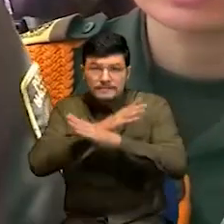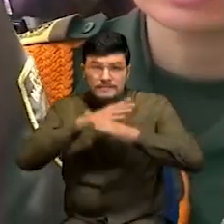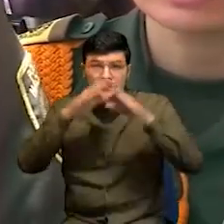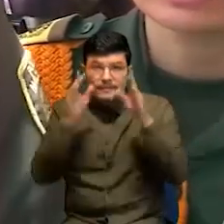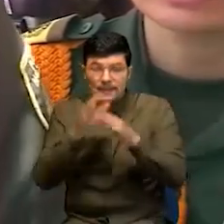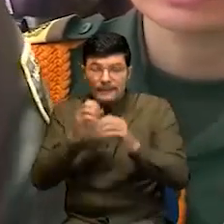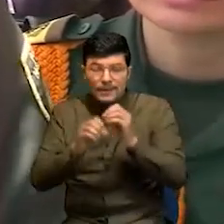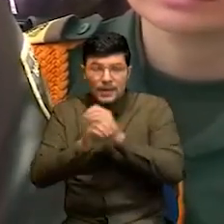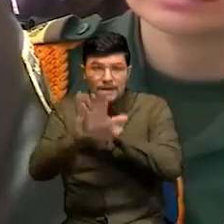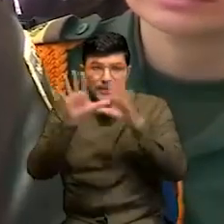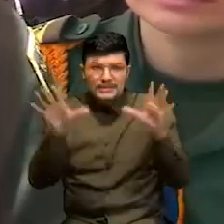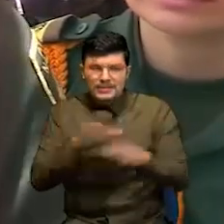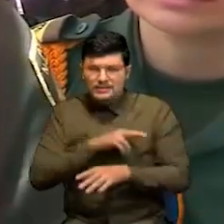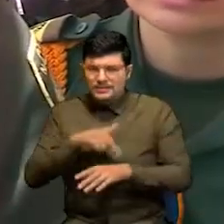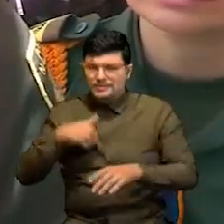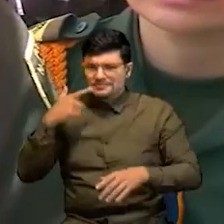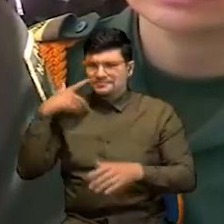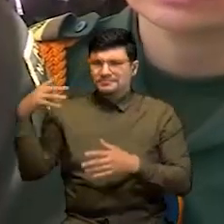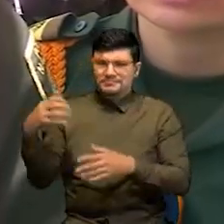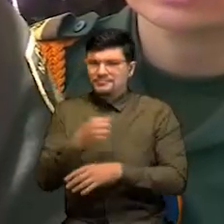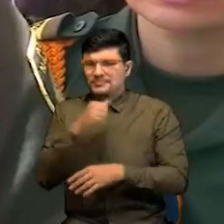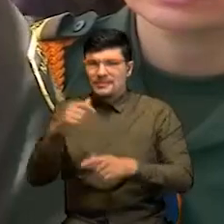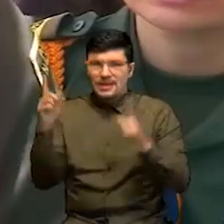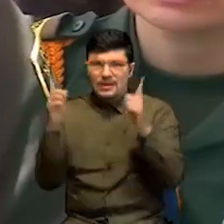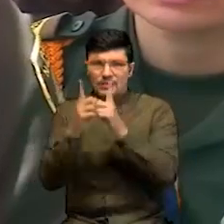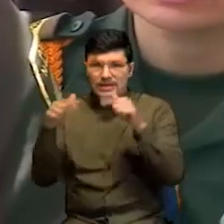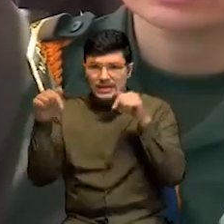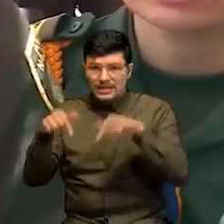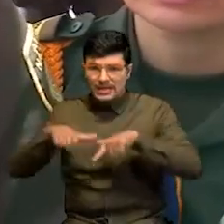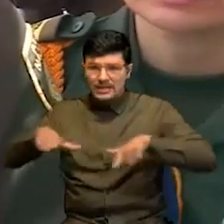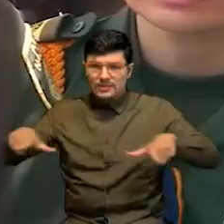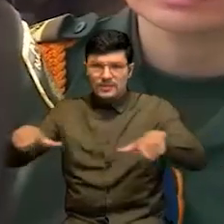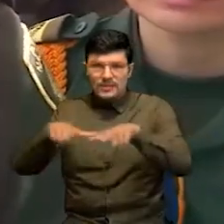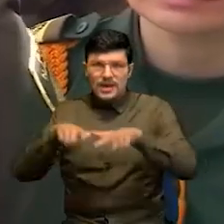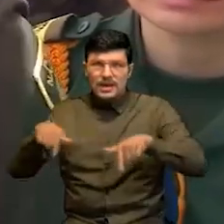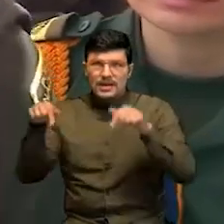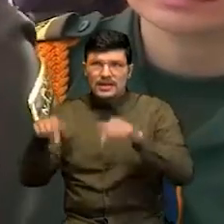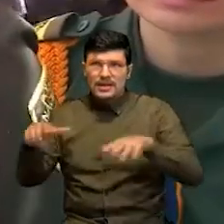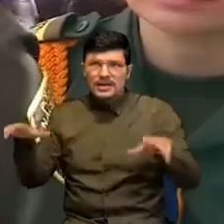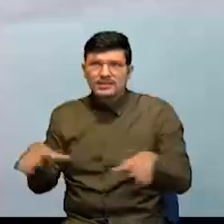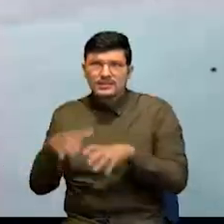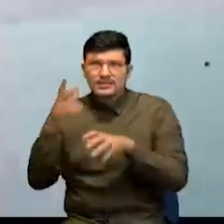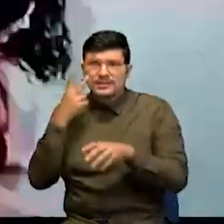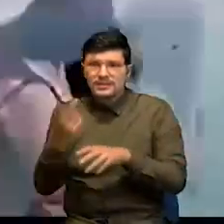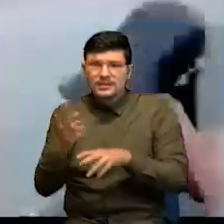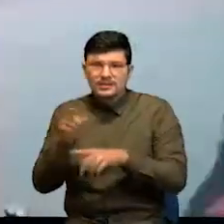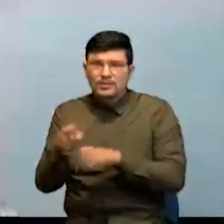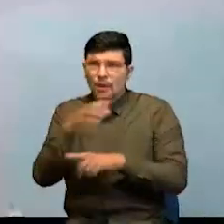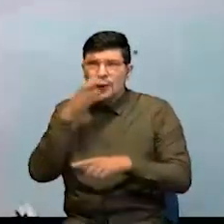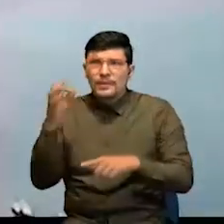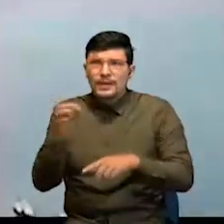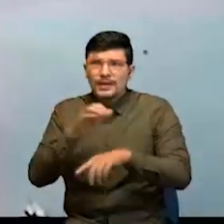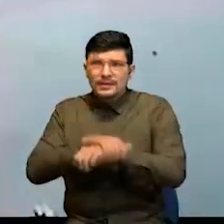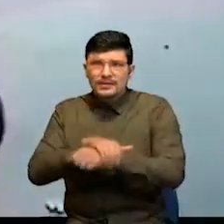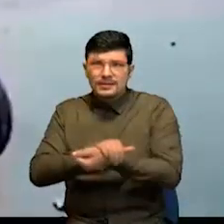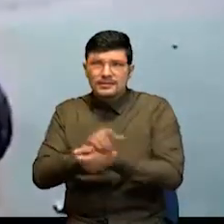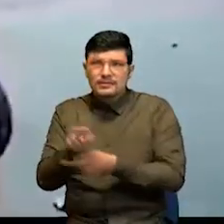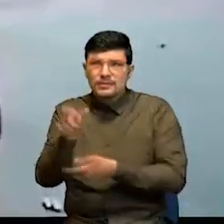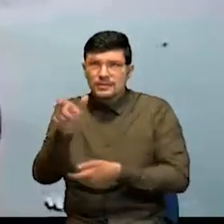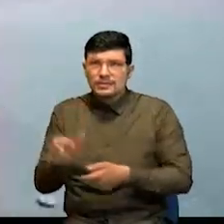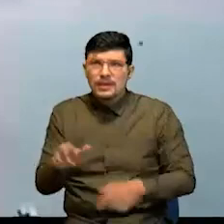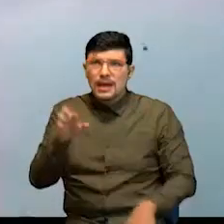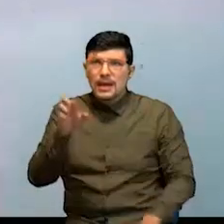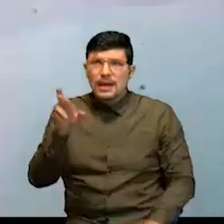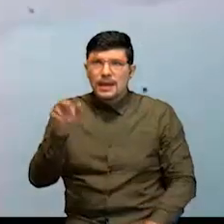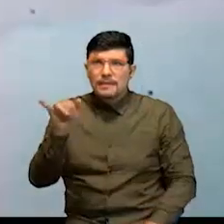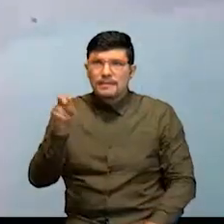en este el sector de donde fue el hecho de súper marcado el príncipe donde estuve